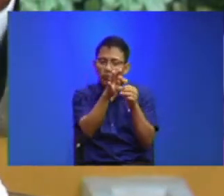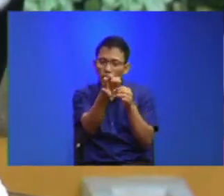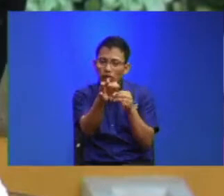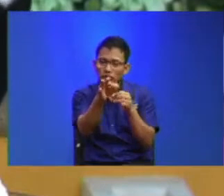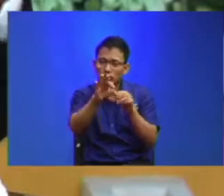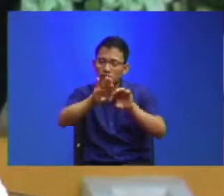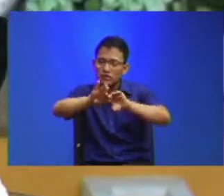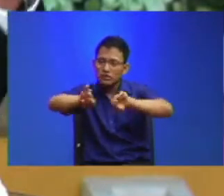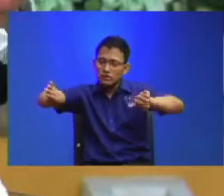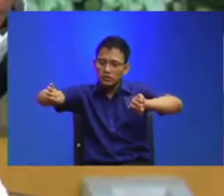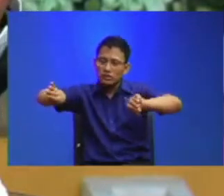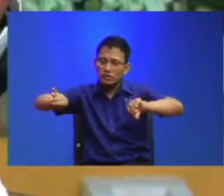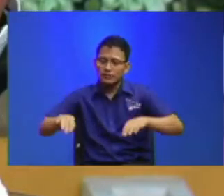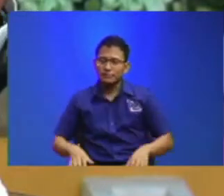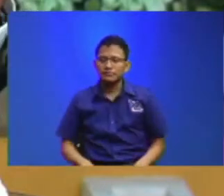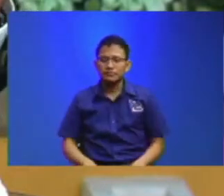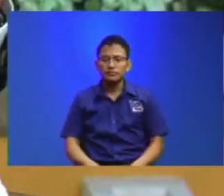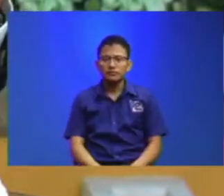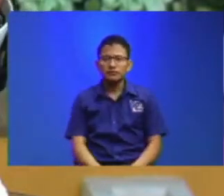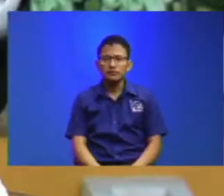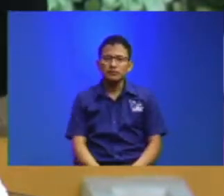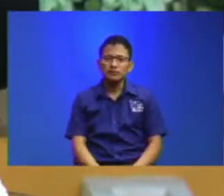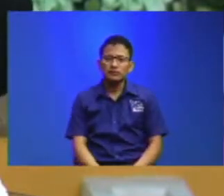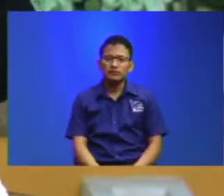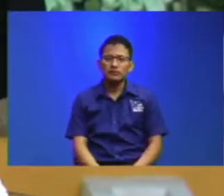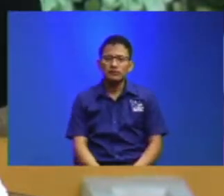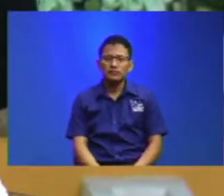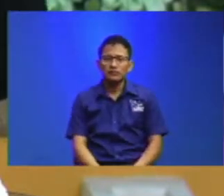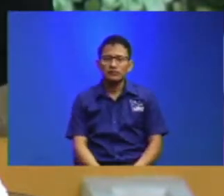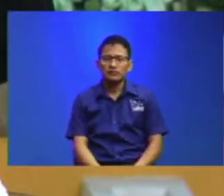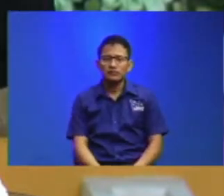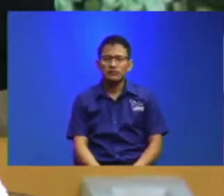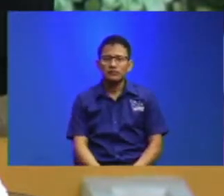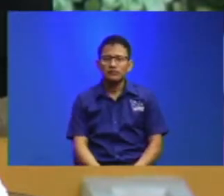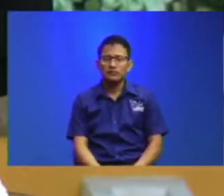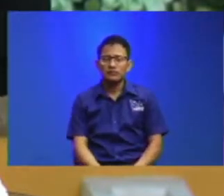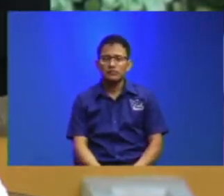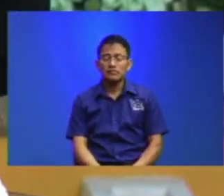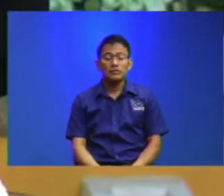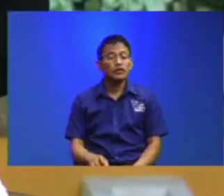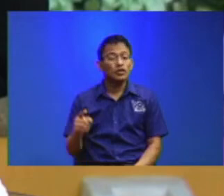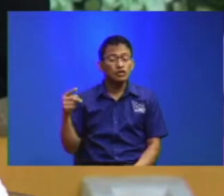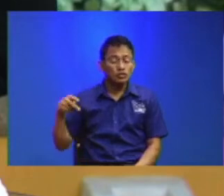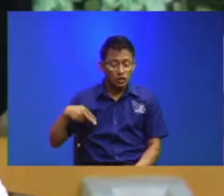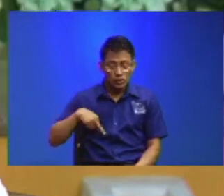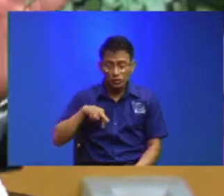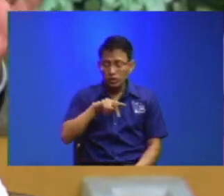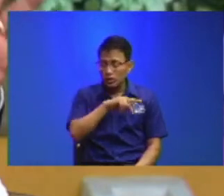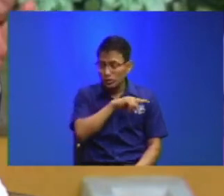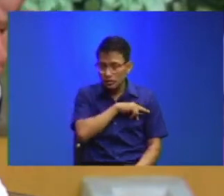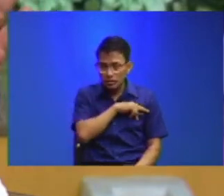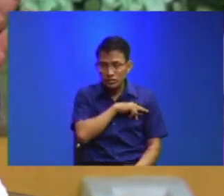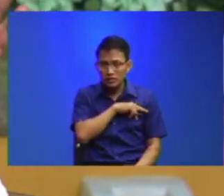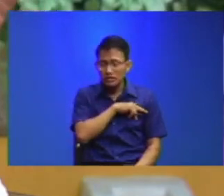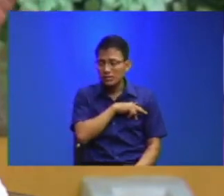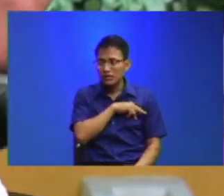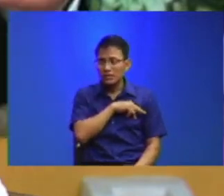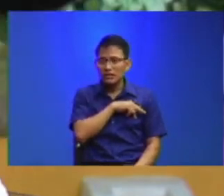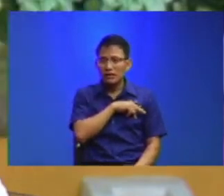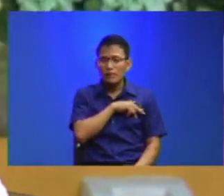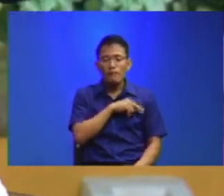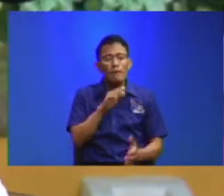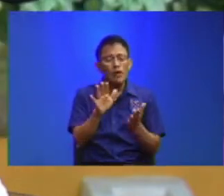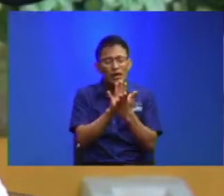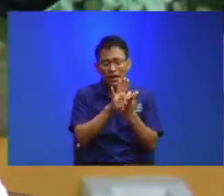Entonces, no a las piedras de tropiezo. Saquemos de nosotros toda piedra de tropiezo. Muramos a nuestras pasiones. En el nombre de